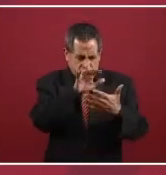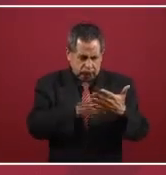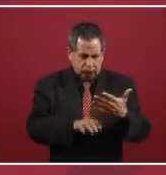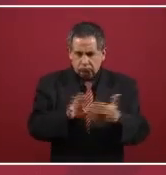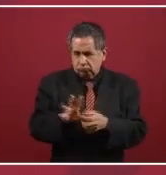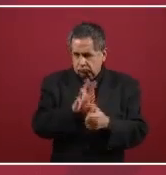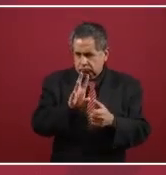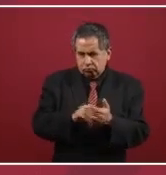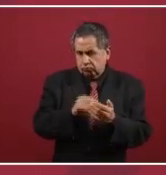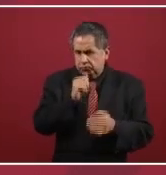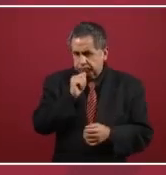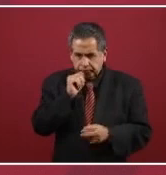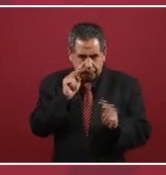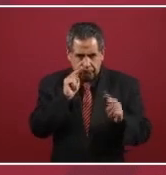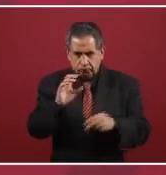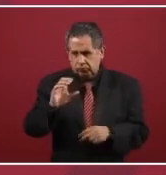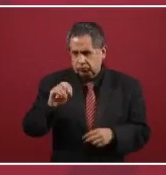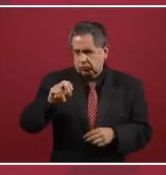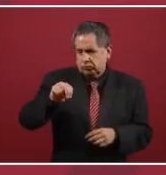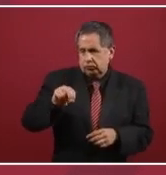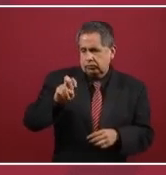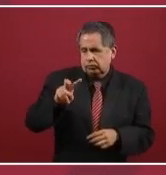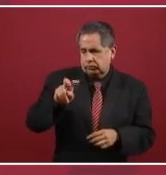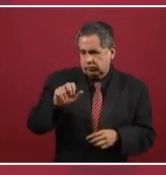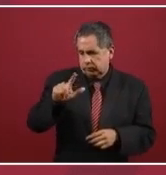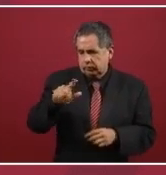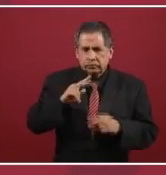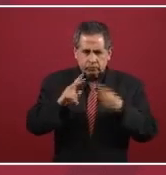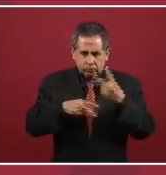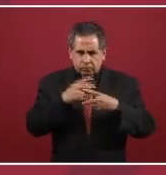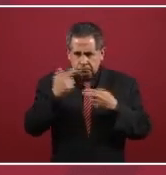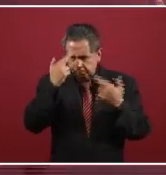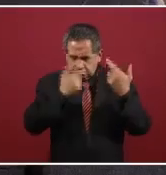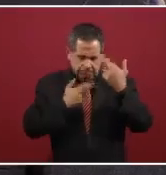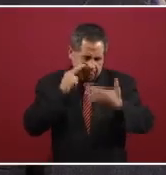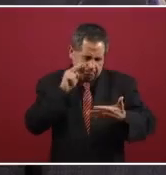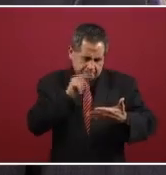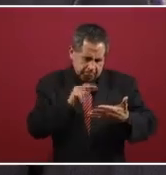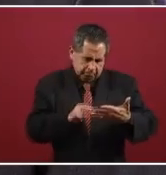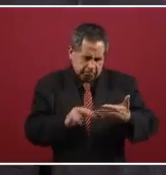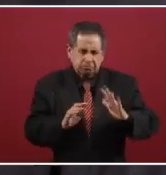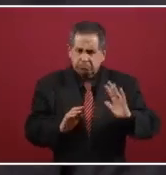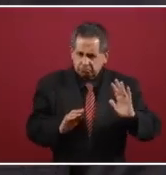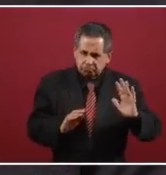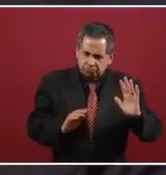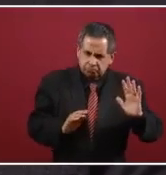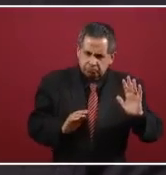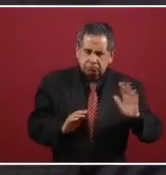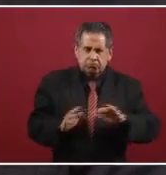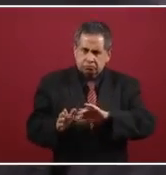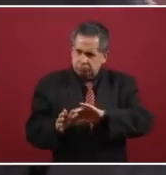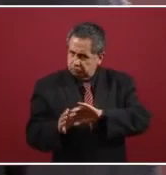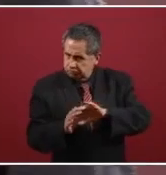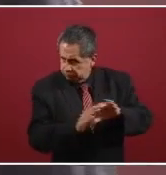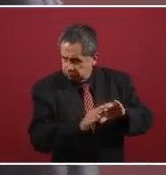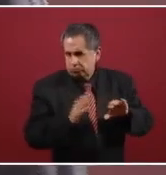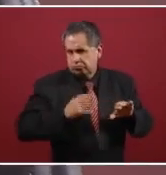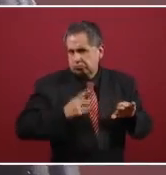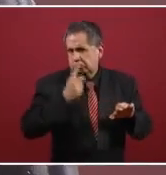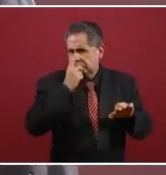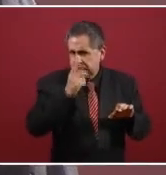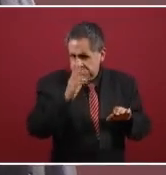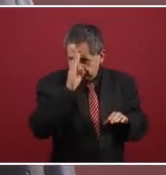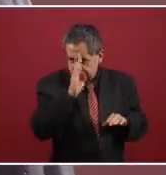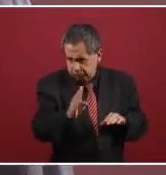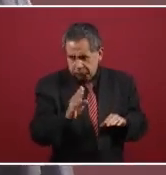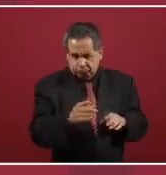completo del Coneval, lo voy a revisar. Lo que sí le puedo decir, independientemente de